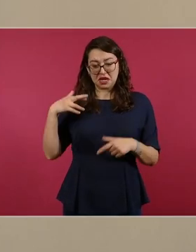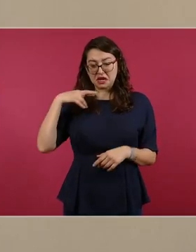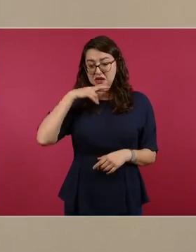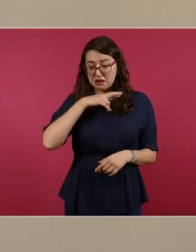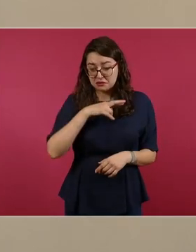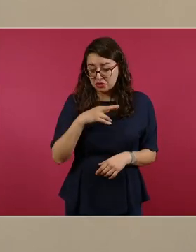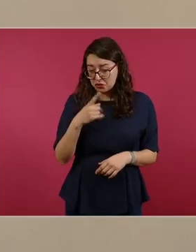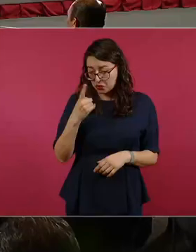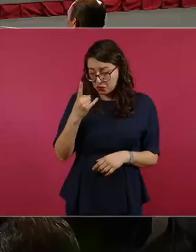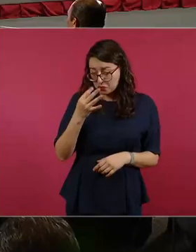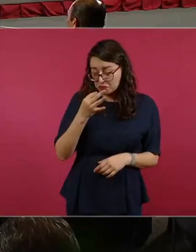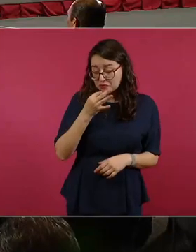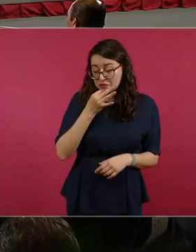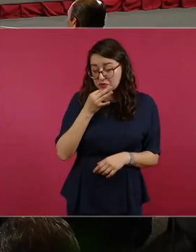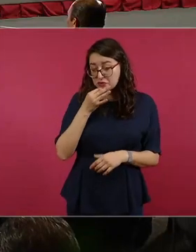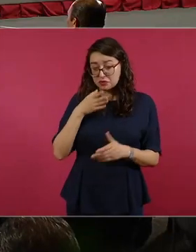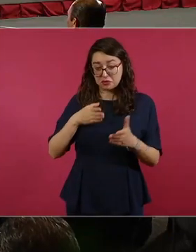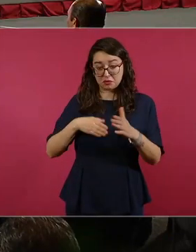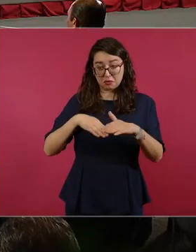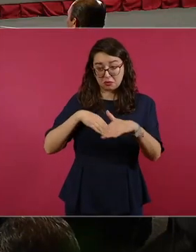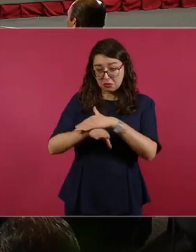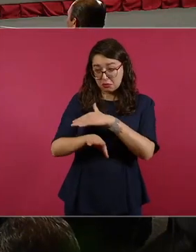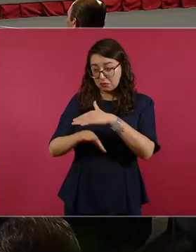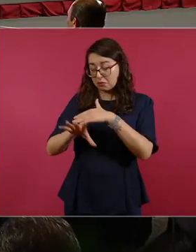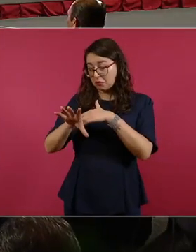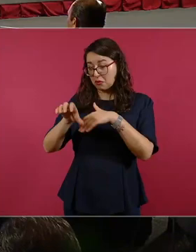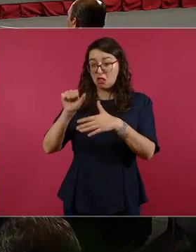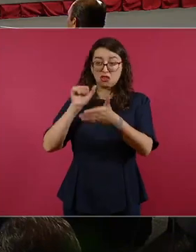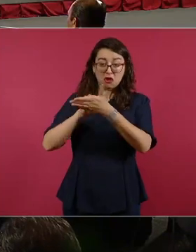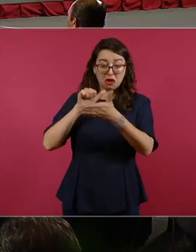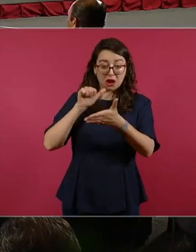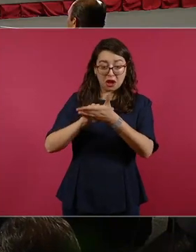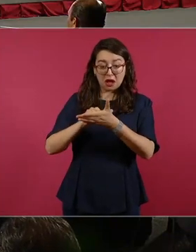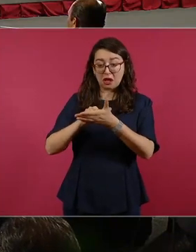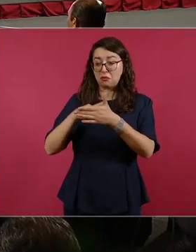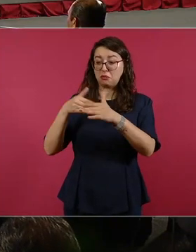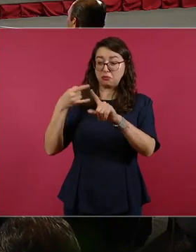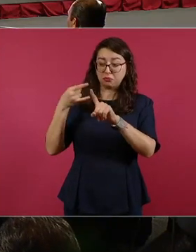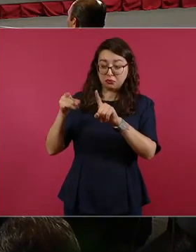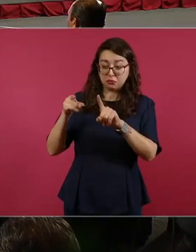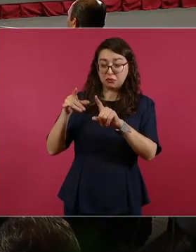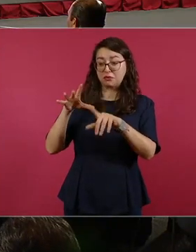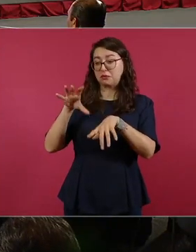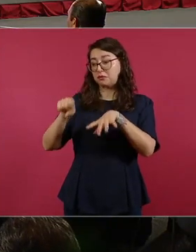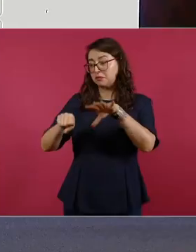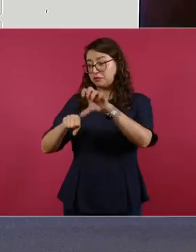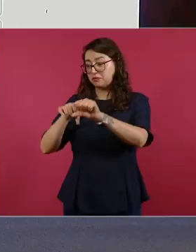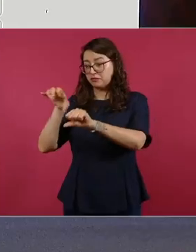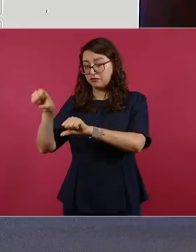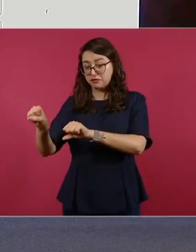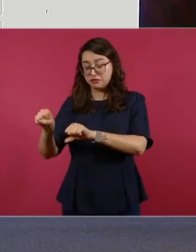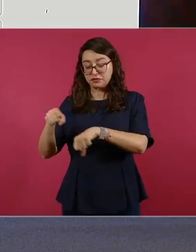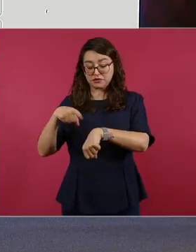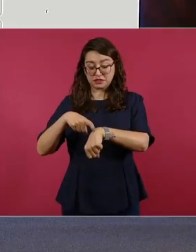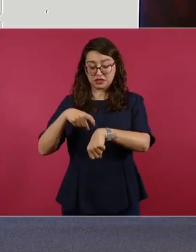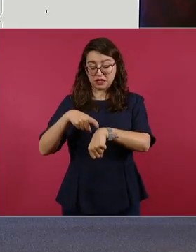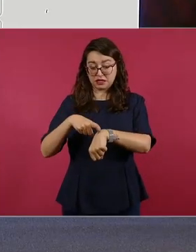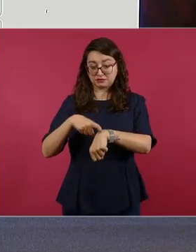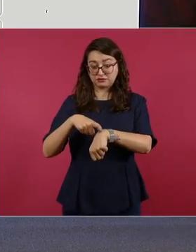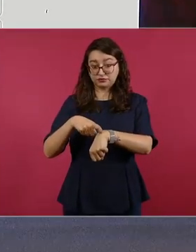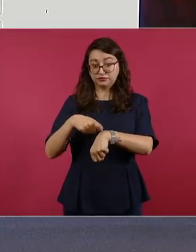ingresado al lugar donde encontraron los detenidos. Por aquí está, dice, muy poco inverosímil que a las 19 horas con 16 minutos